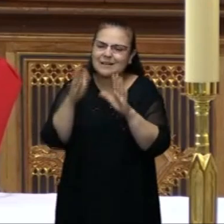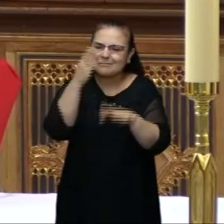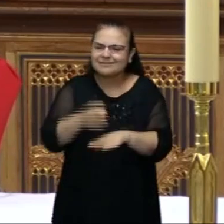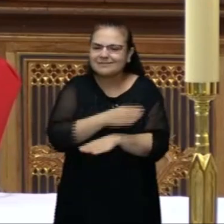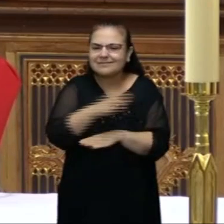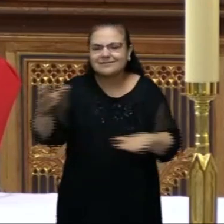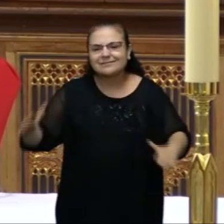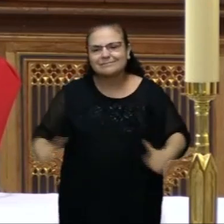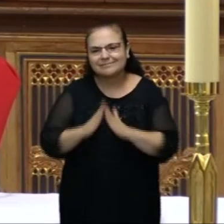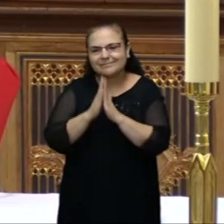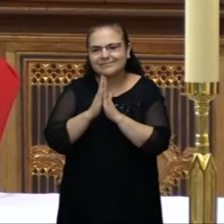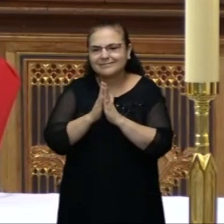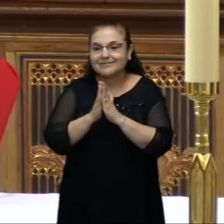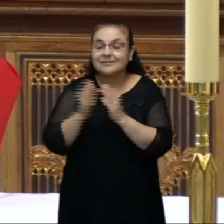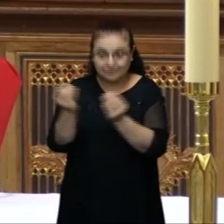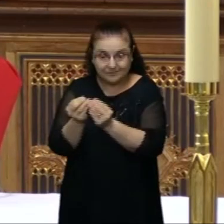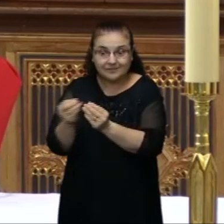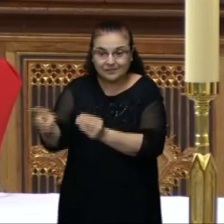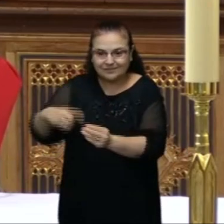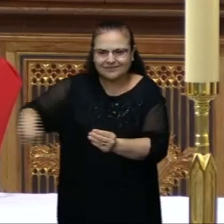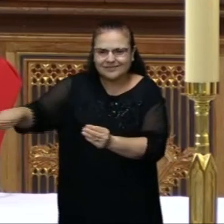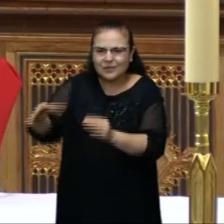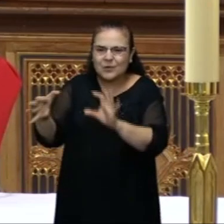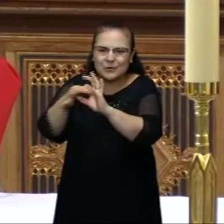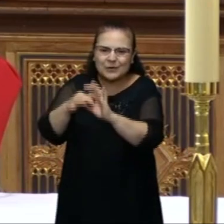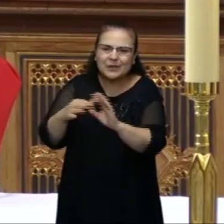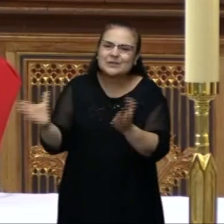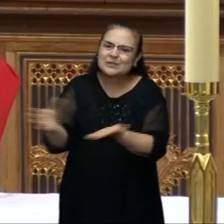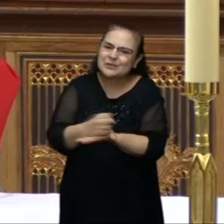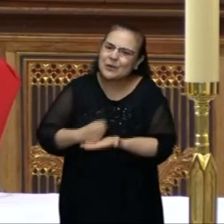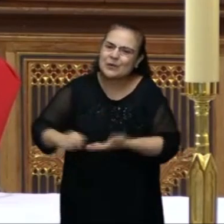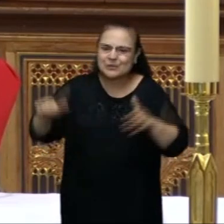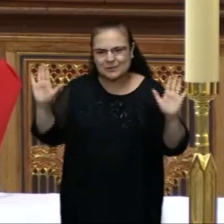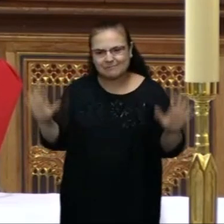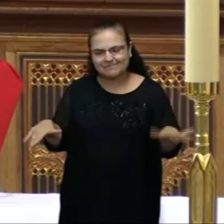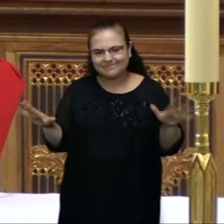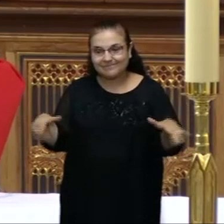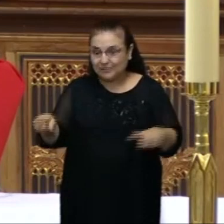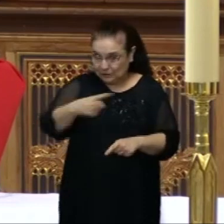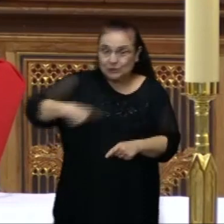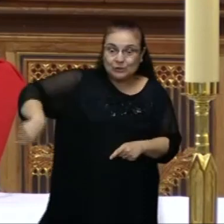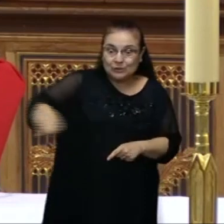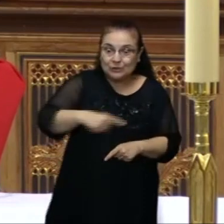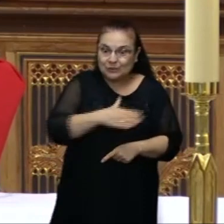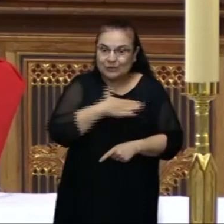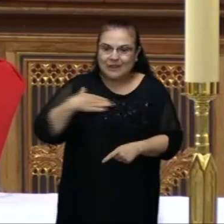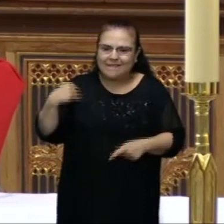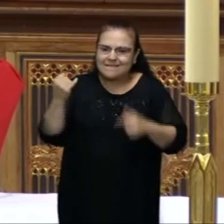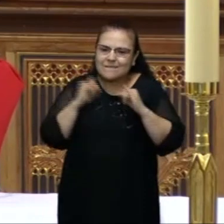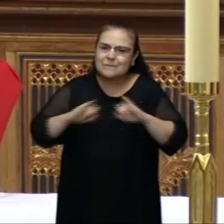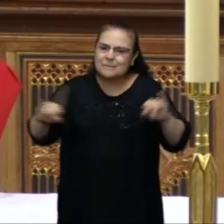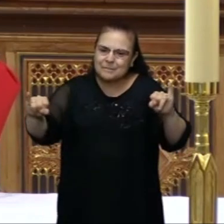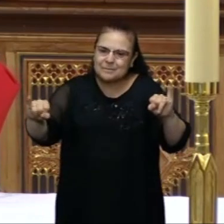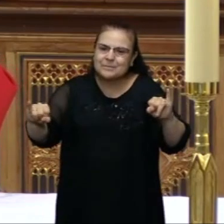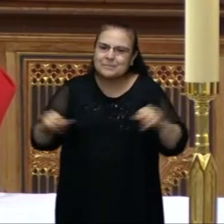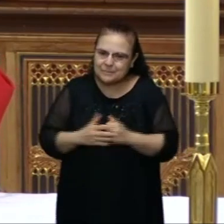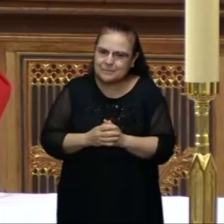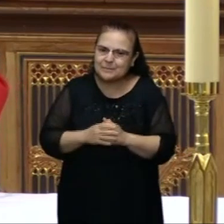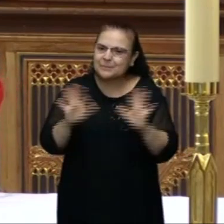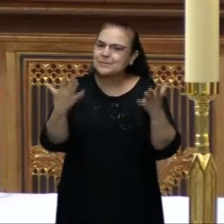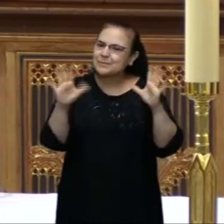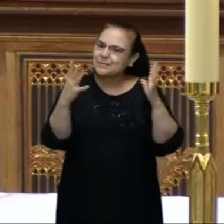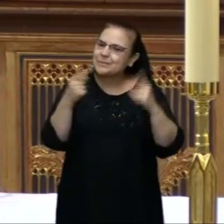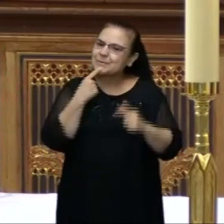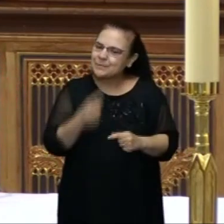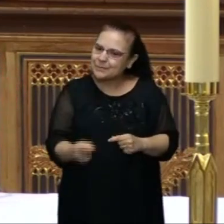santos. Con ellos, unidos a todos los ángeles, nosotros queremos celebrarte y te